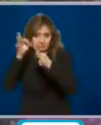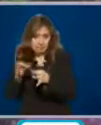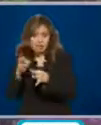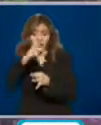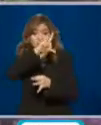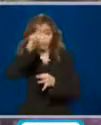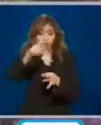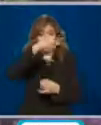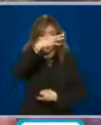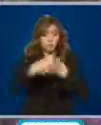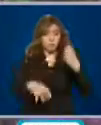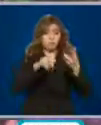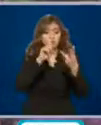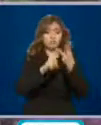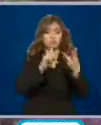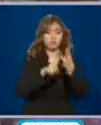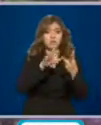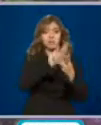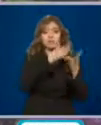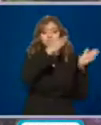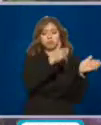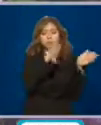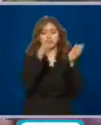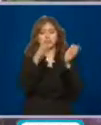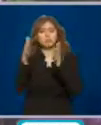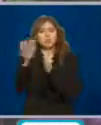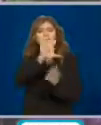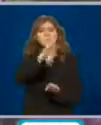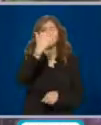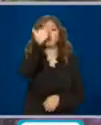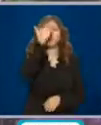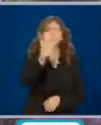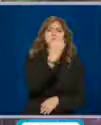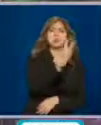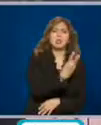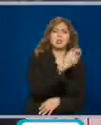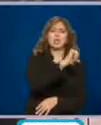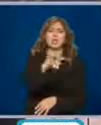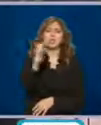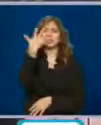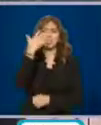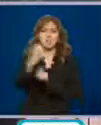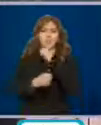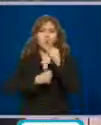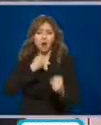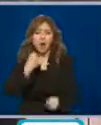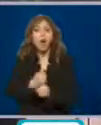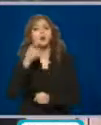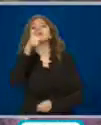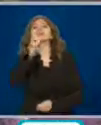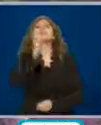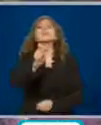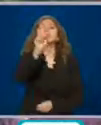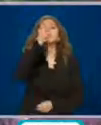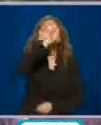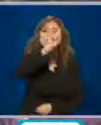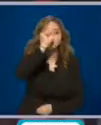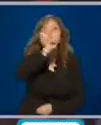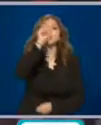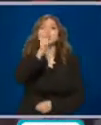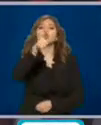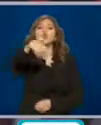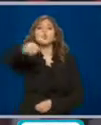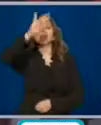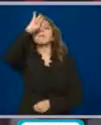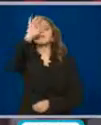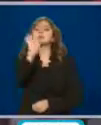finales, entonces donde ya esto tuvo un ciclo, esto más o menos tiene como entre 3 y 5 años, entonces algunas recomendaciones es entender que no es de 2 fines